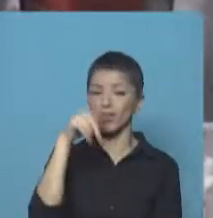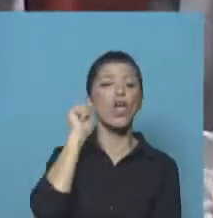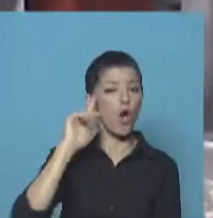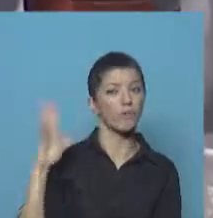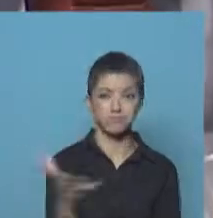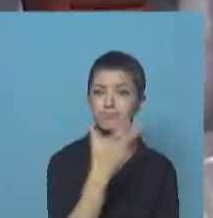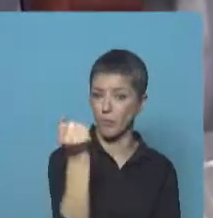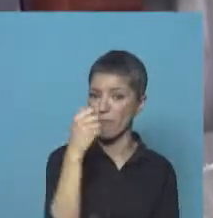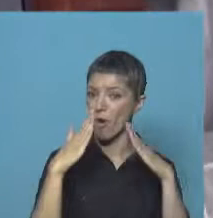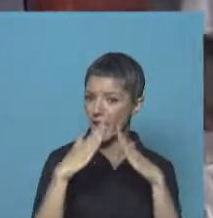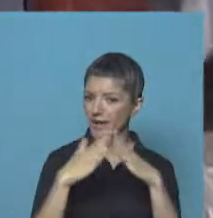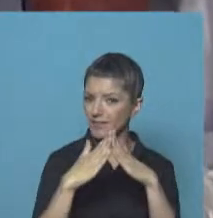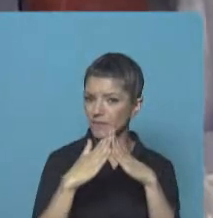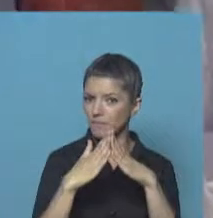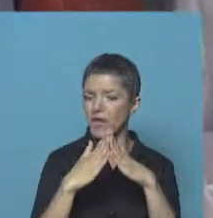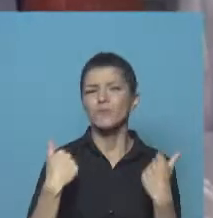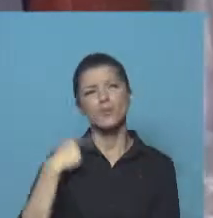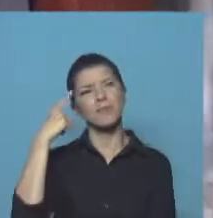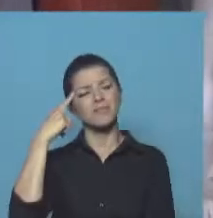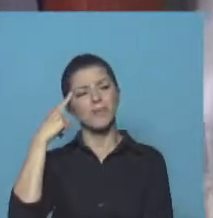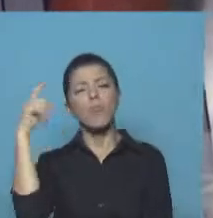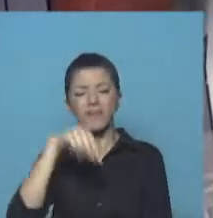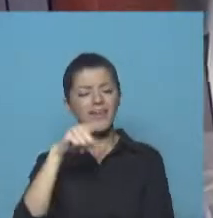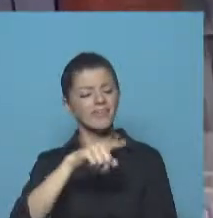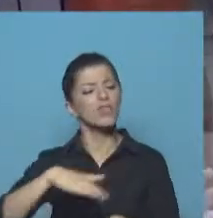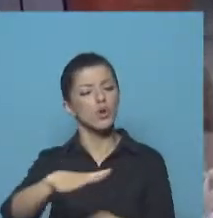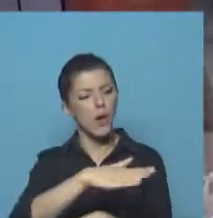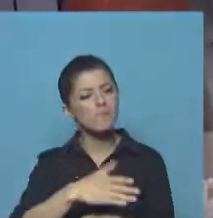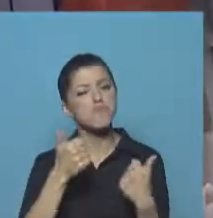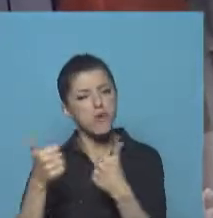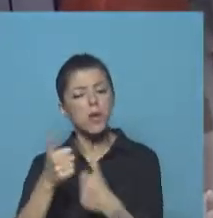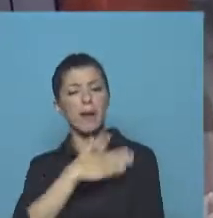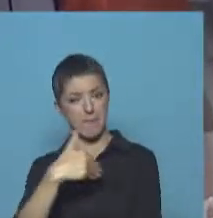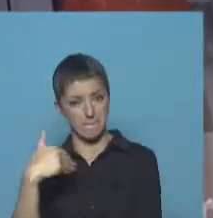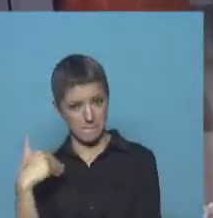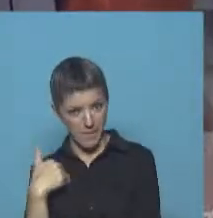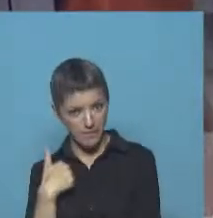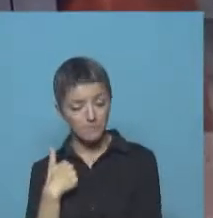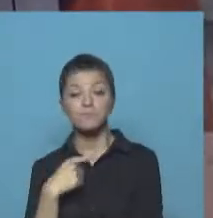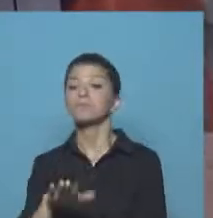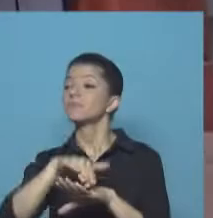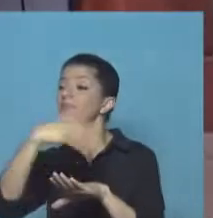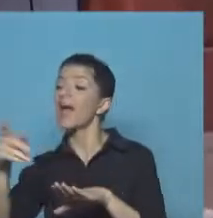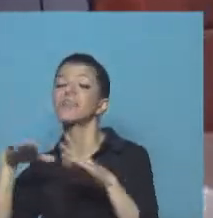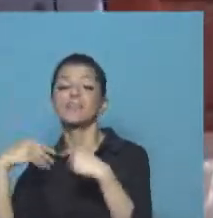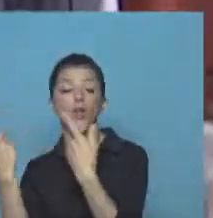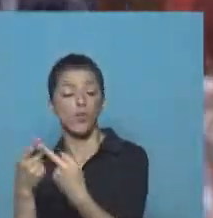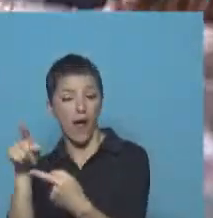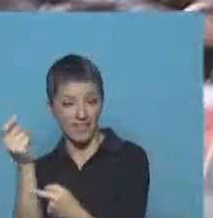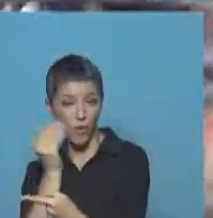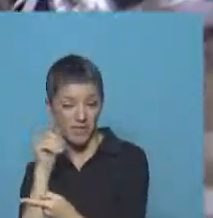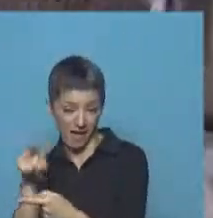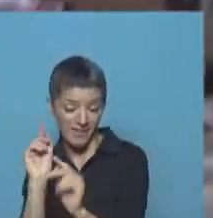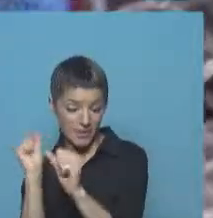mejor que poner acá en el lugar de madres porque no tenemos un lugar para madre estaba funcionando en el comedor y el comedor con